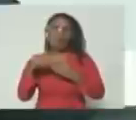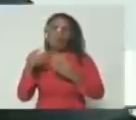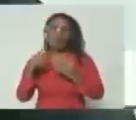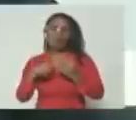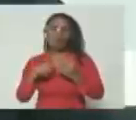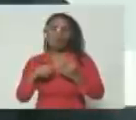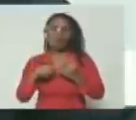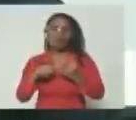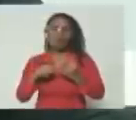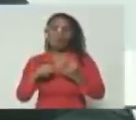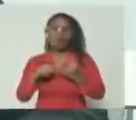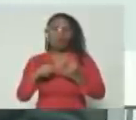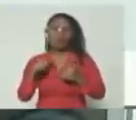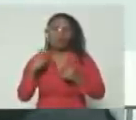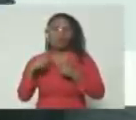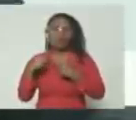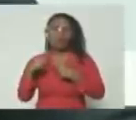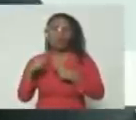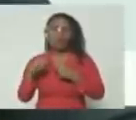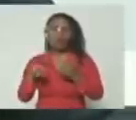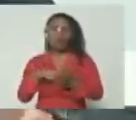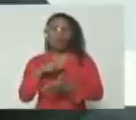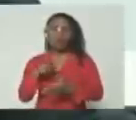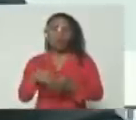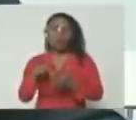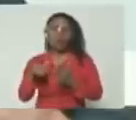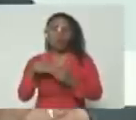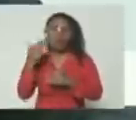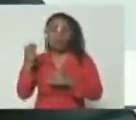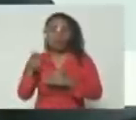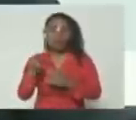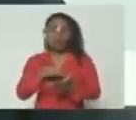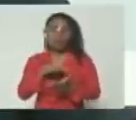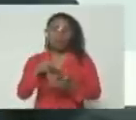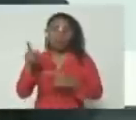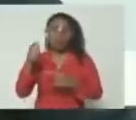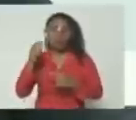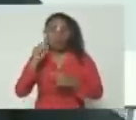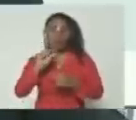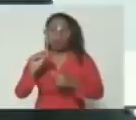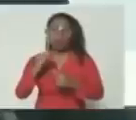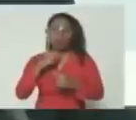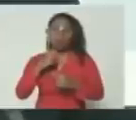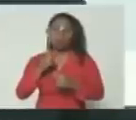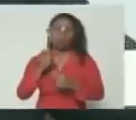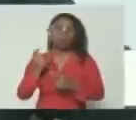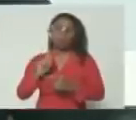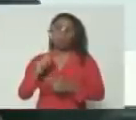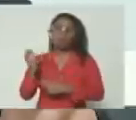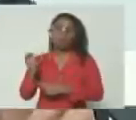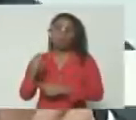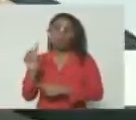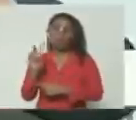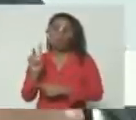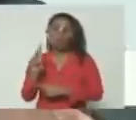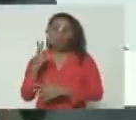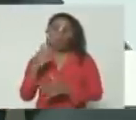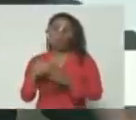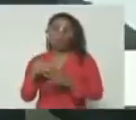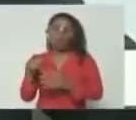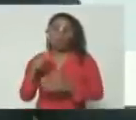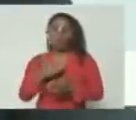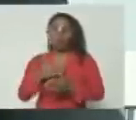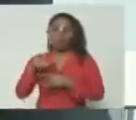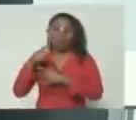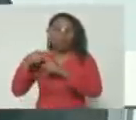los inversionistas, nacionales o extranjeros, perciben que su inversión está en riesgo, no invertirán en Venezuela, se llevarán sus